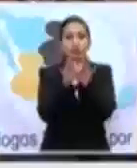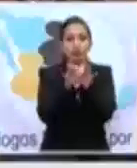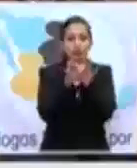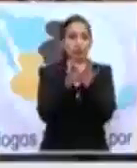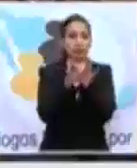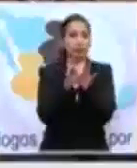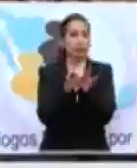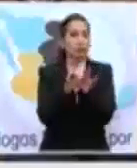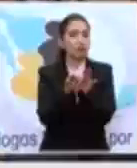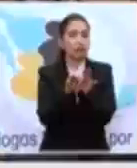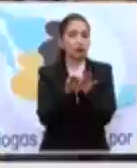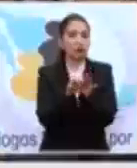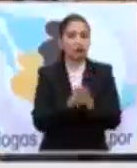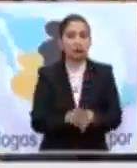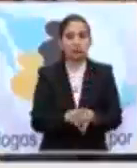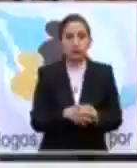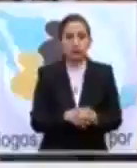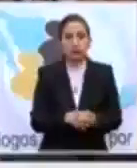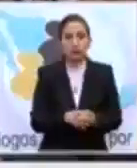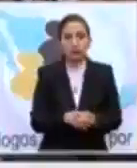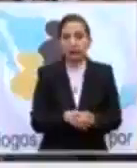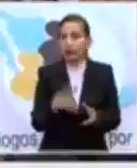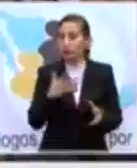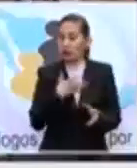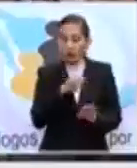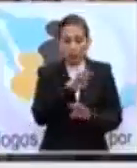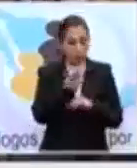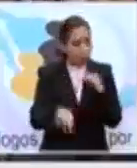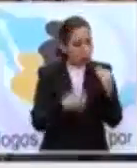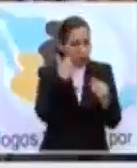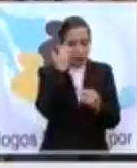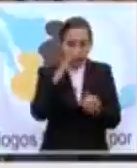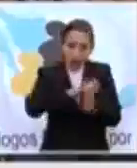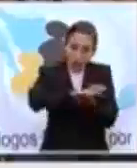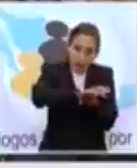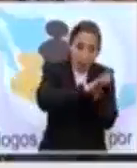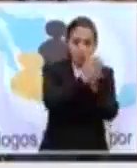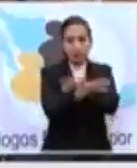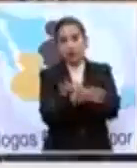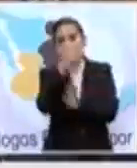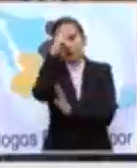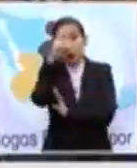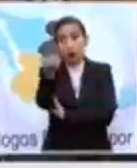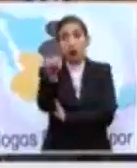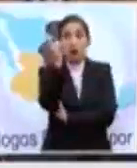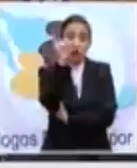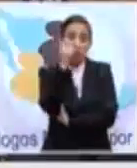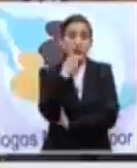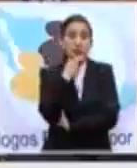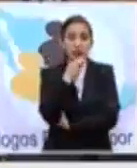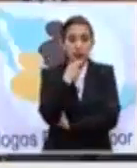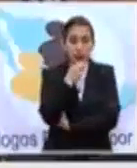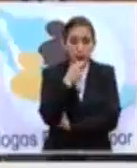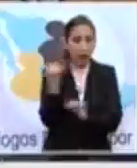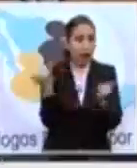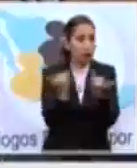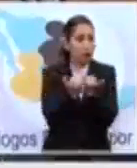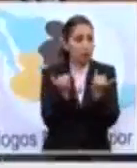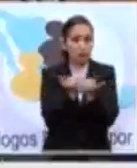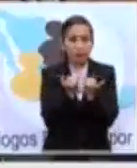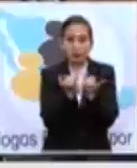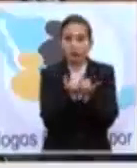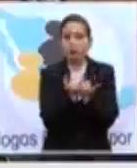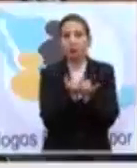no dado antes, que tienen toda la intención de transformar al país y que espero que así funcionen, al igual que